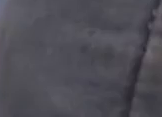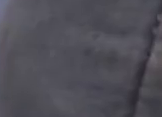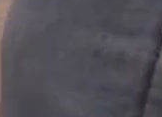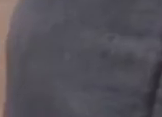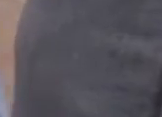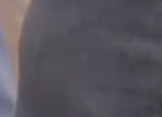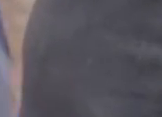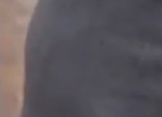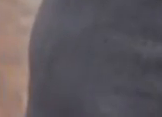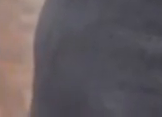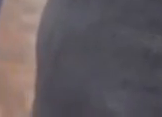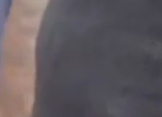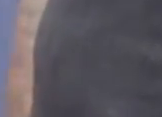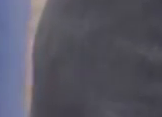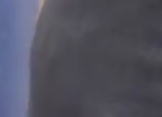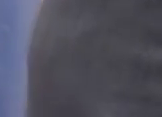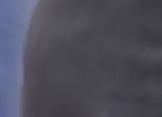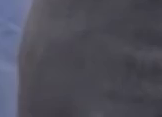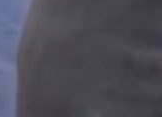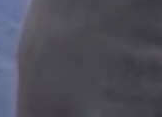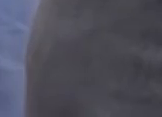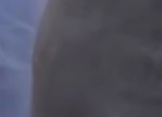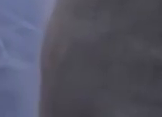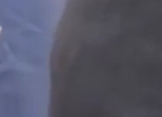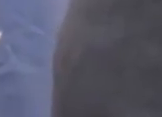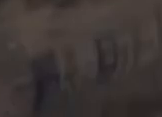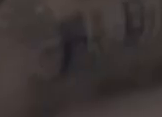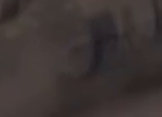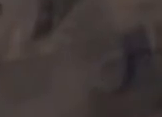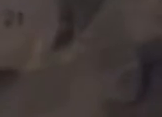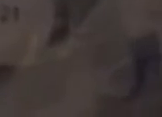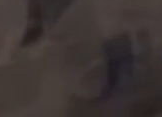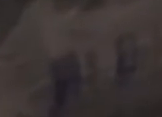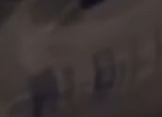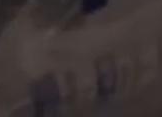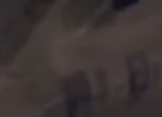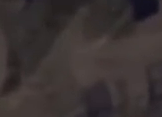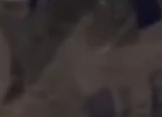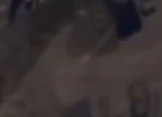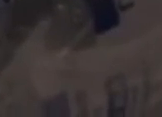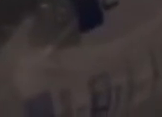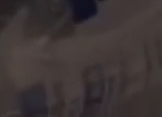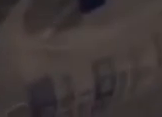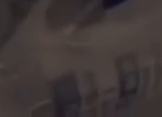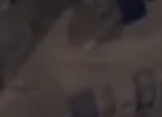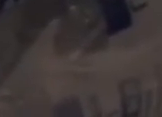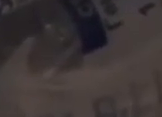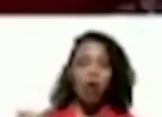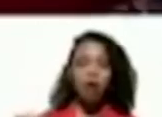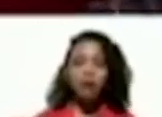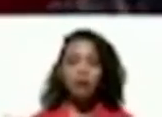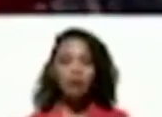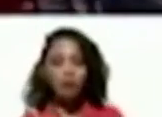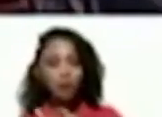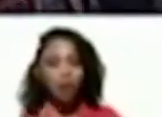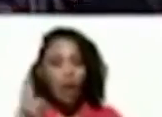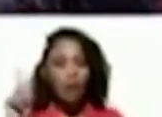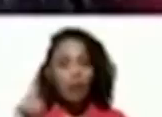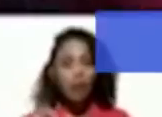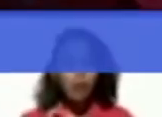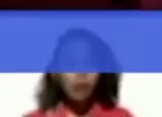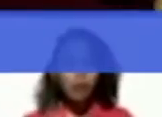niñas. La Soberana 2 alcanza el 71% de eficacia con dos dosis y el